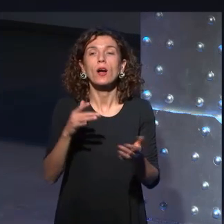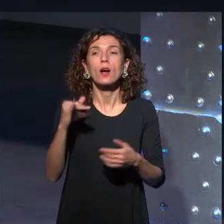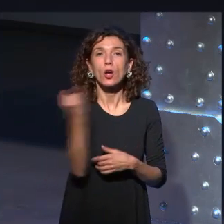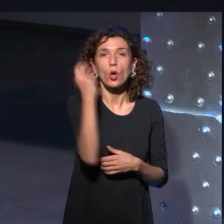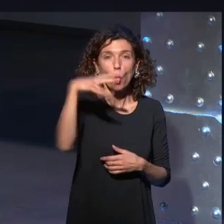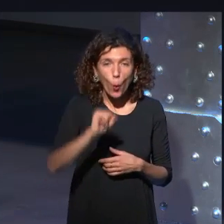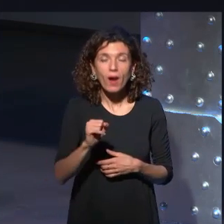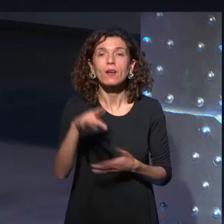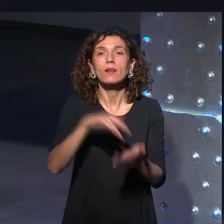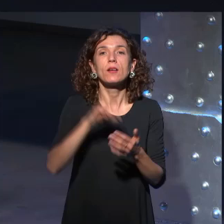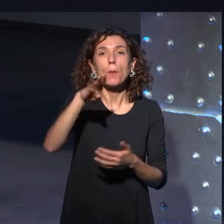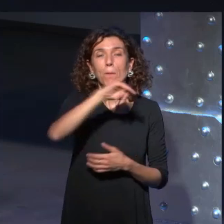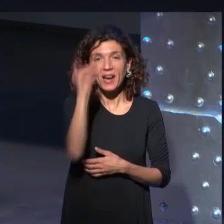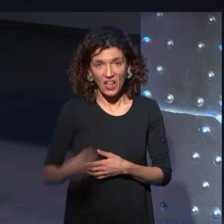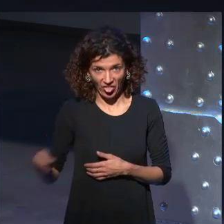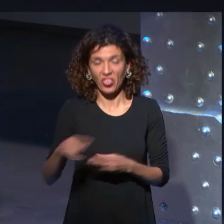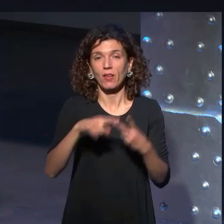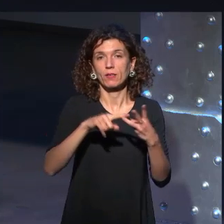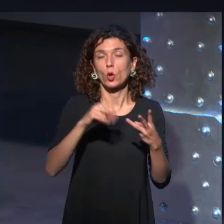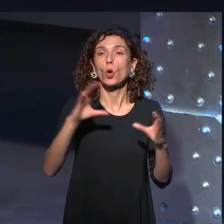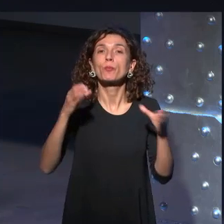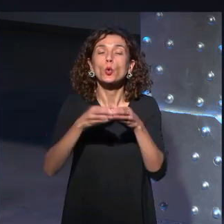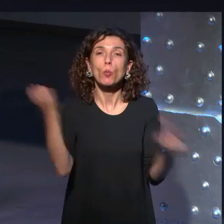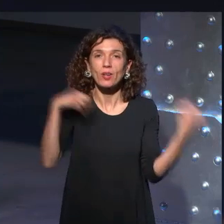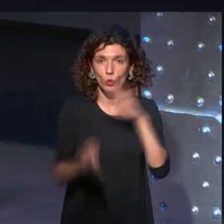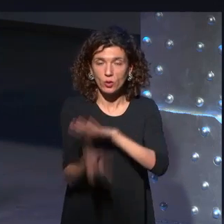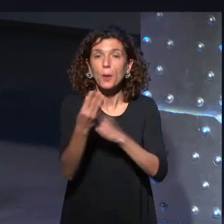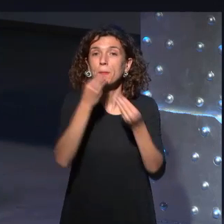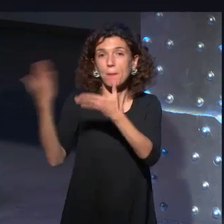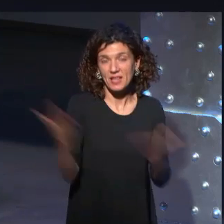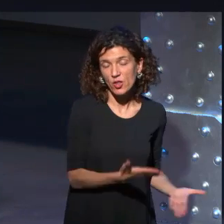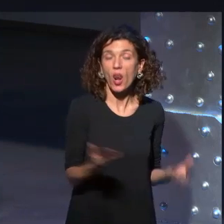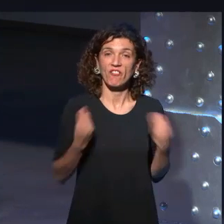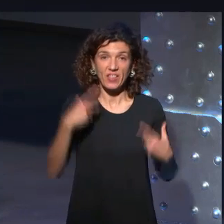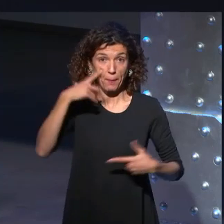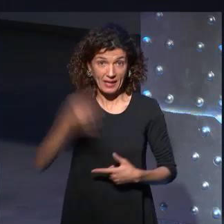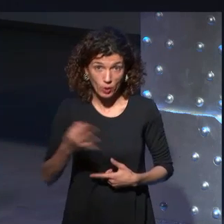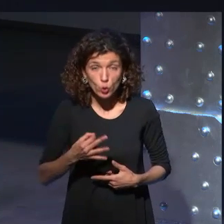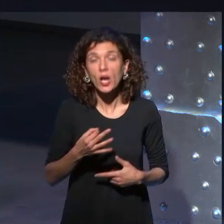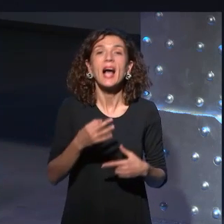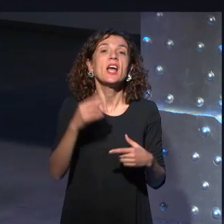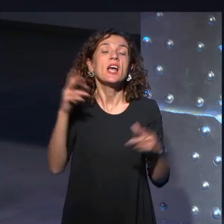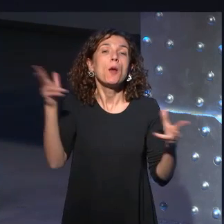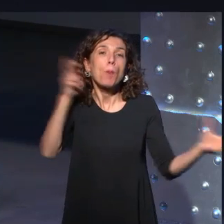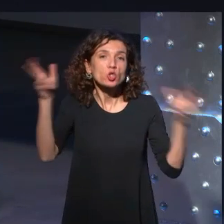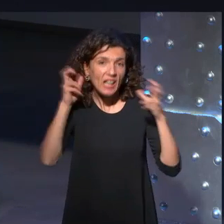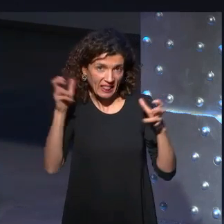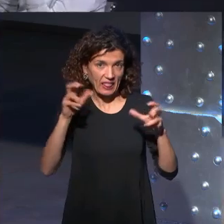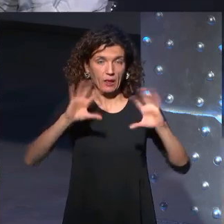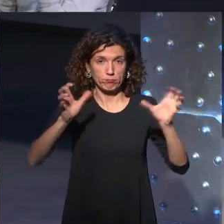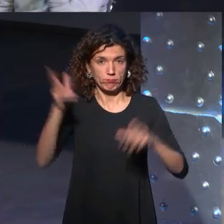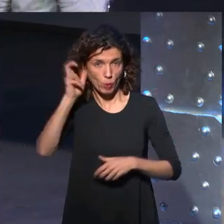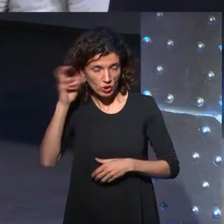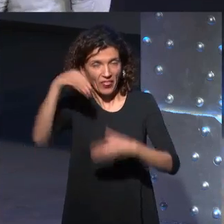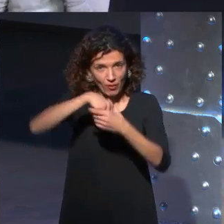yo y Pérez Reverte y un grupo de actores una cosa que se llama Bienvenido a la Vida Peligrosa en Podium Podcast. No lo he dicho yo, que es en